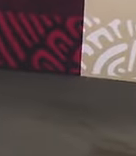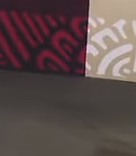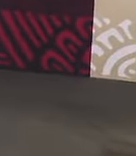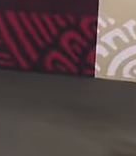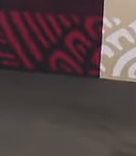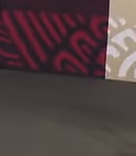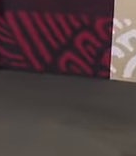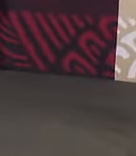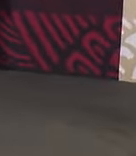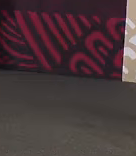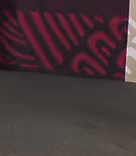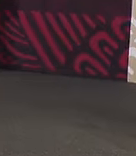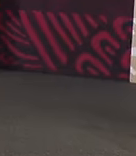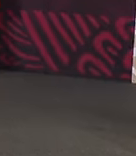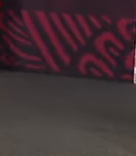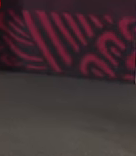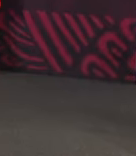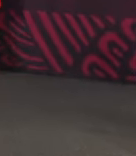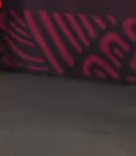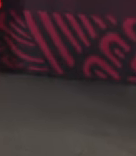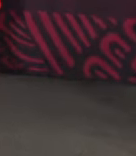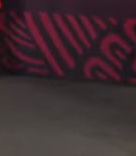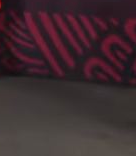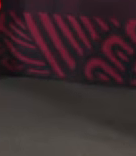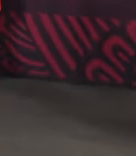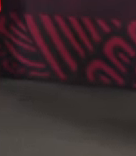Sí, como decían,